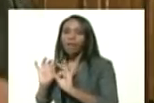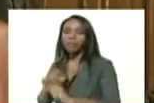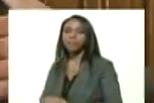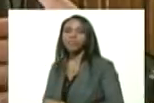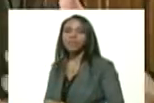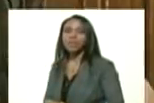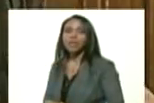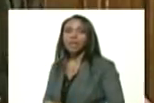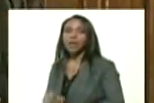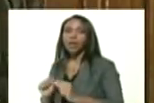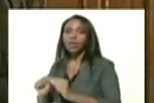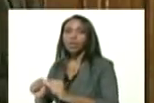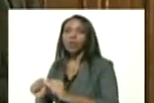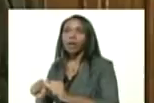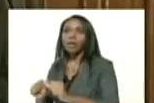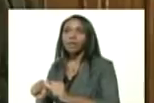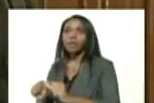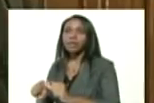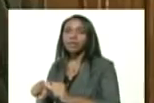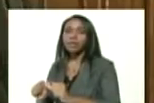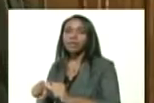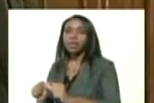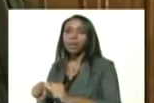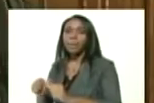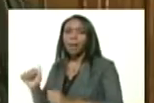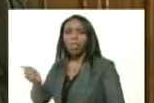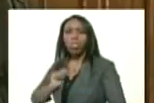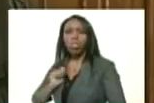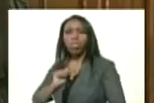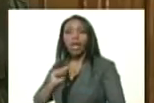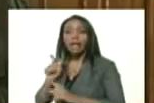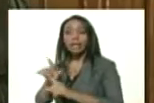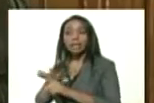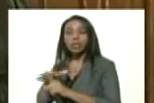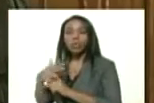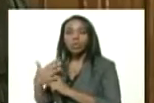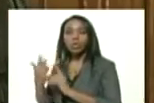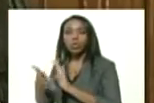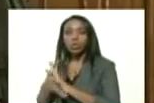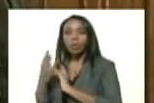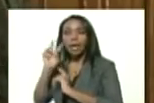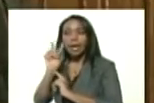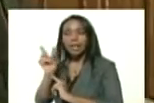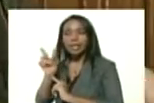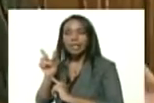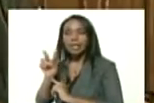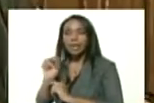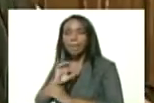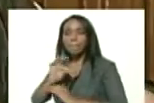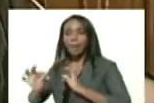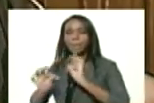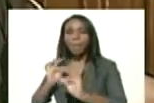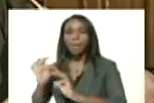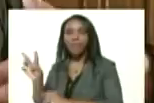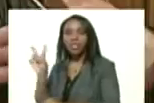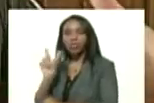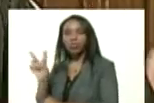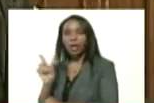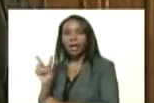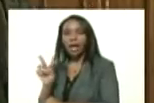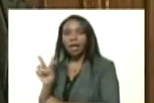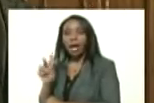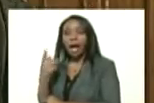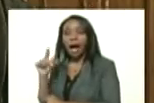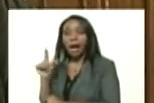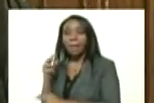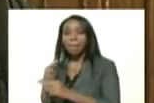detener y van a seguir van a seguir para aprovechar esta situación de transmitir que venezuela corre